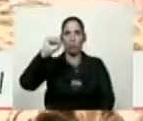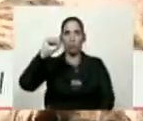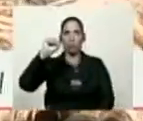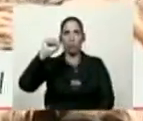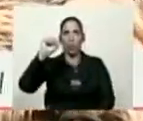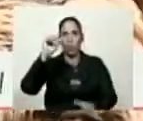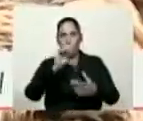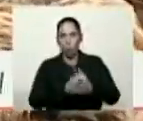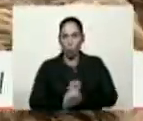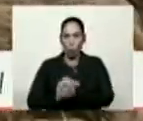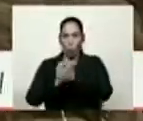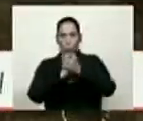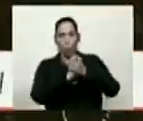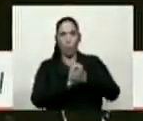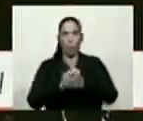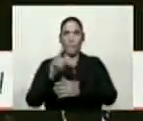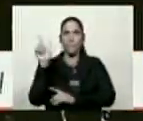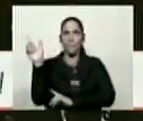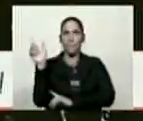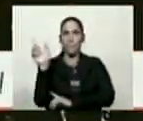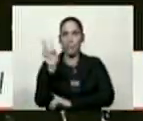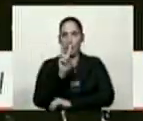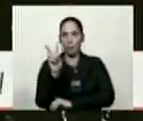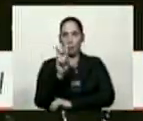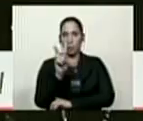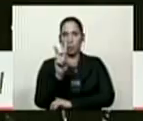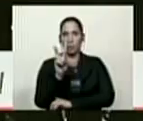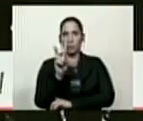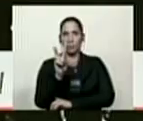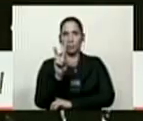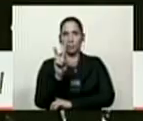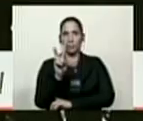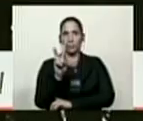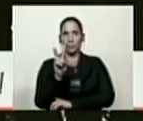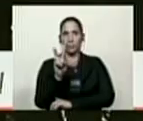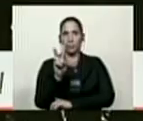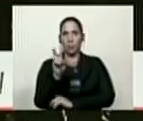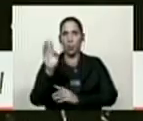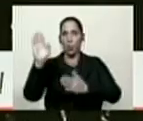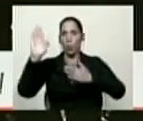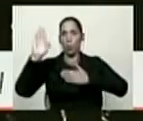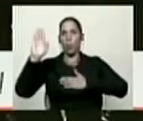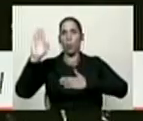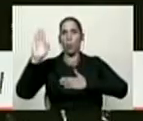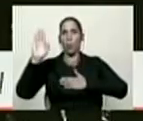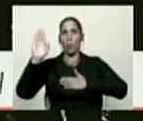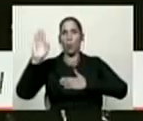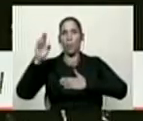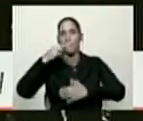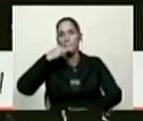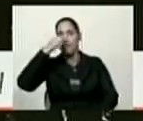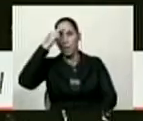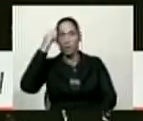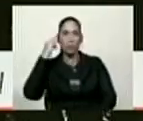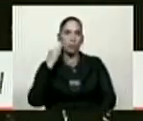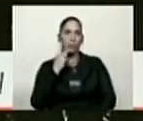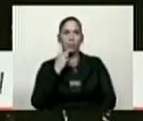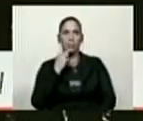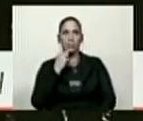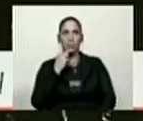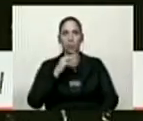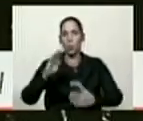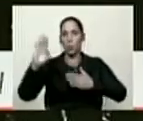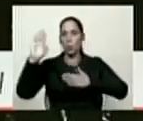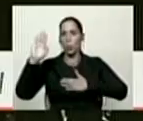socialista unido de Venezuela. Juro por el padre Bolívar.